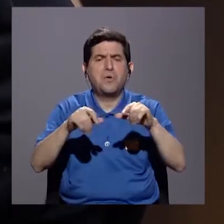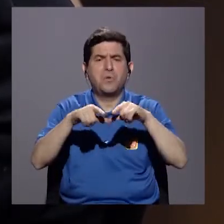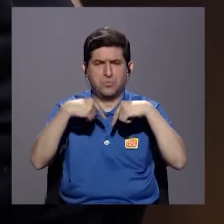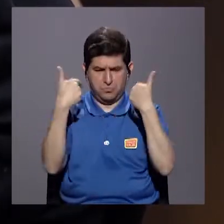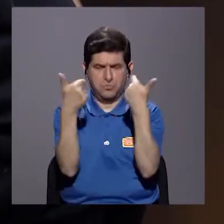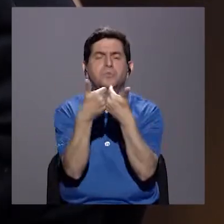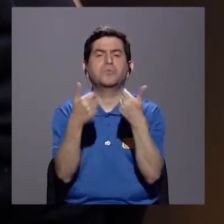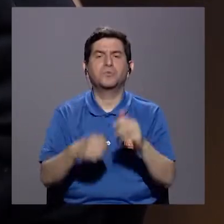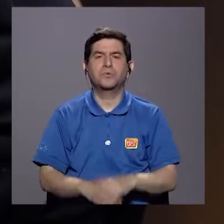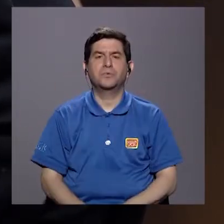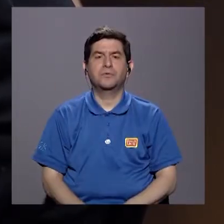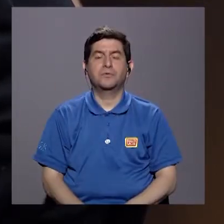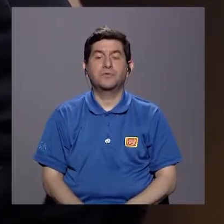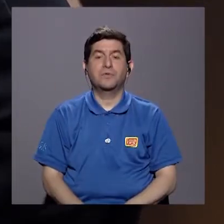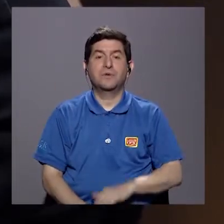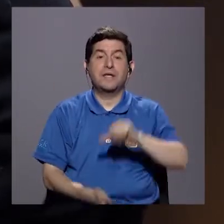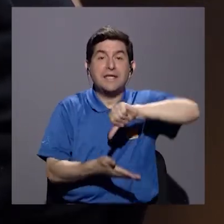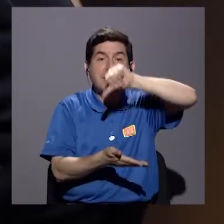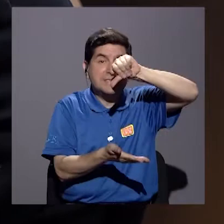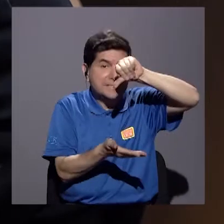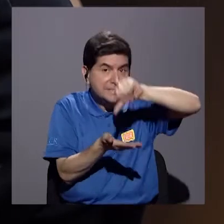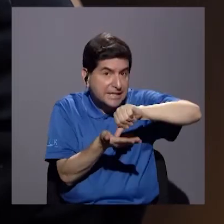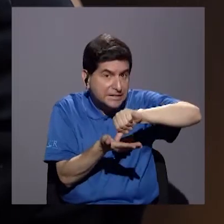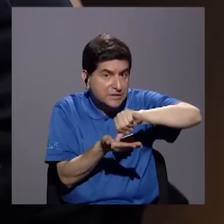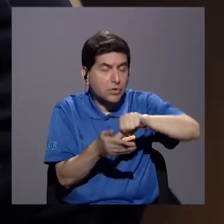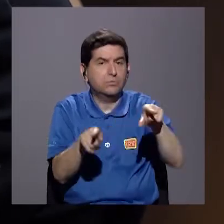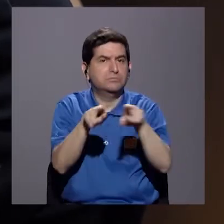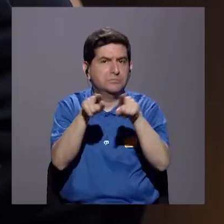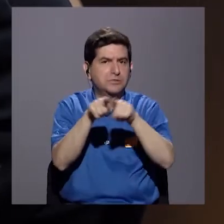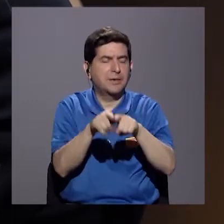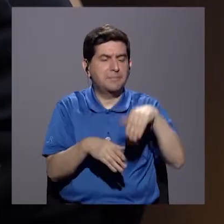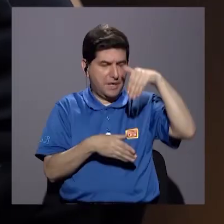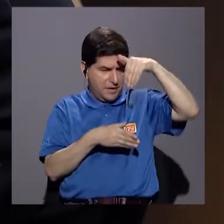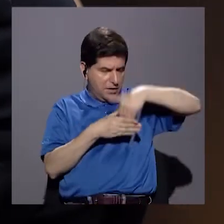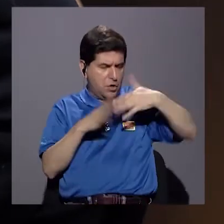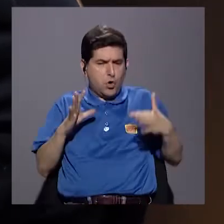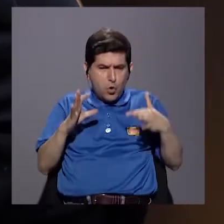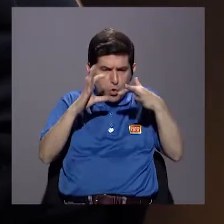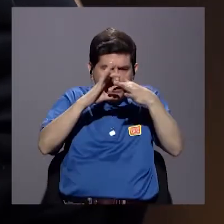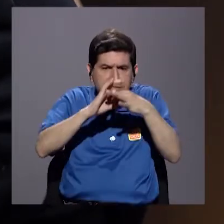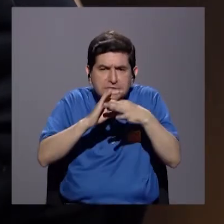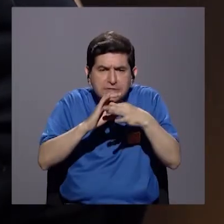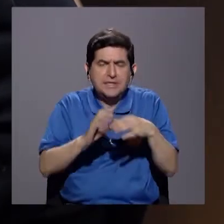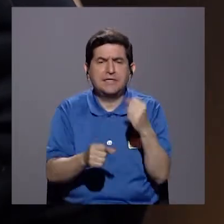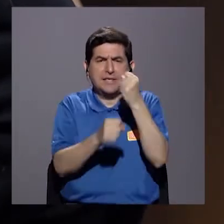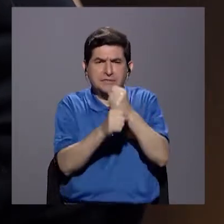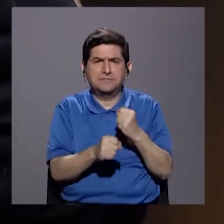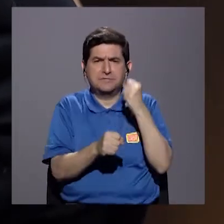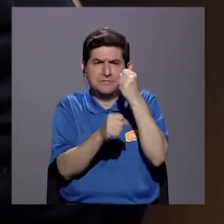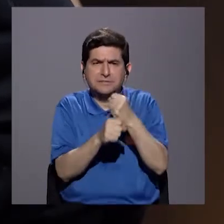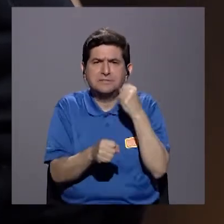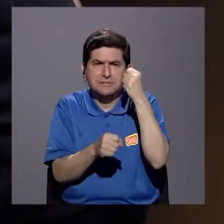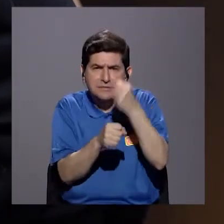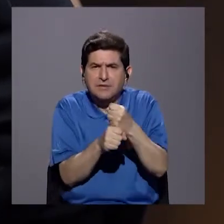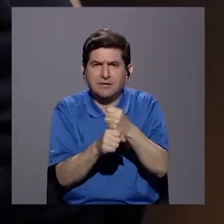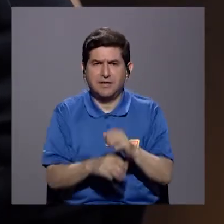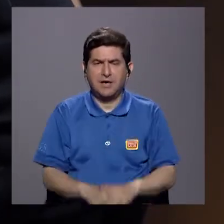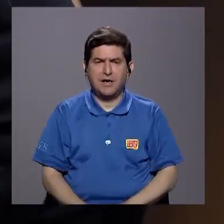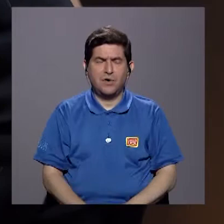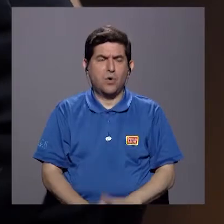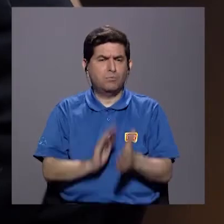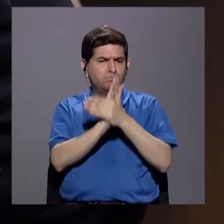trabajo conjunto de esos sectores. Y el SENAT es, digamos, además hacia adentro coordina y hace un